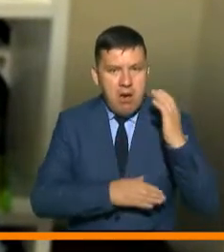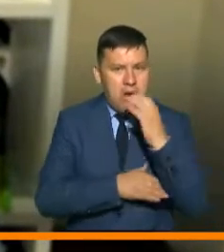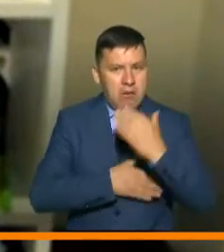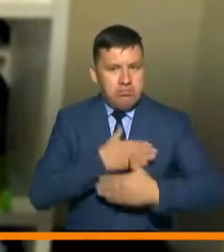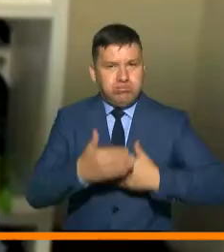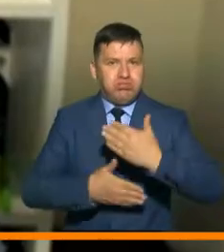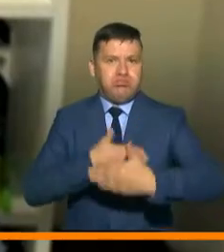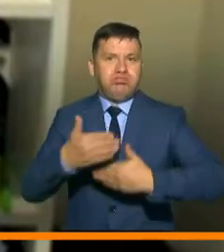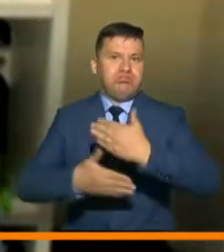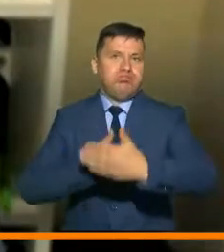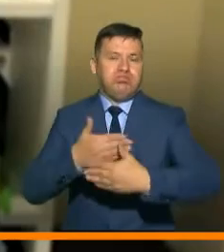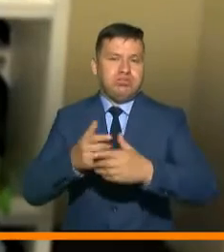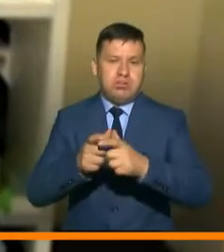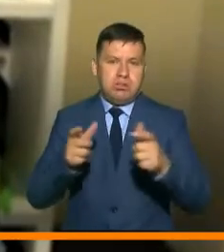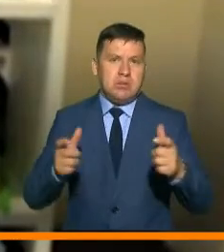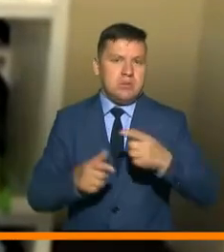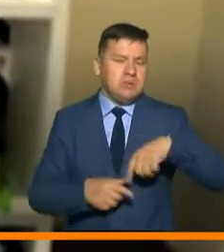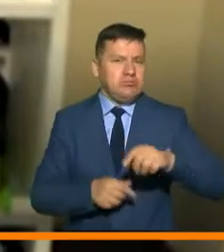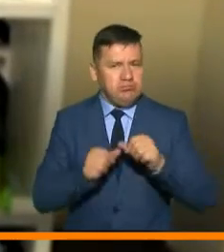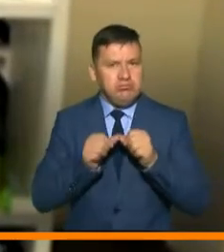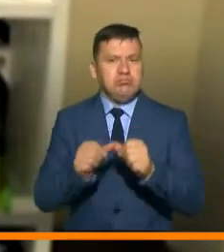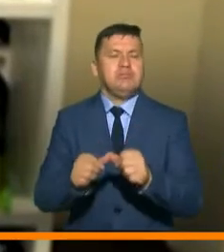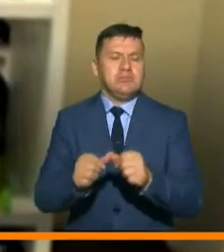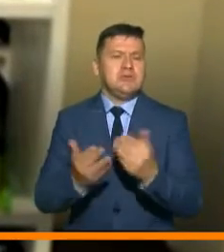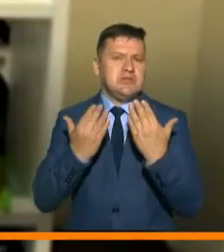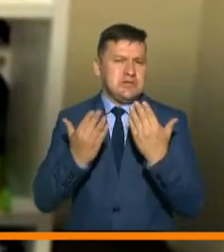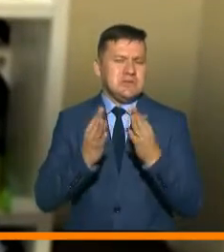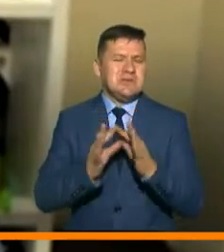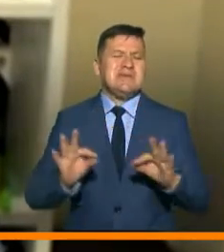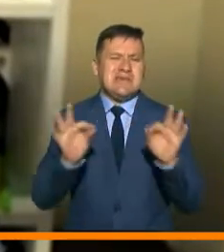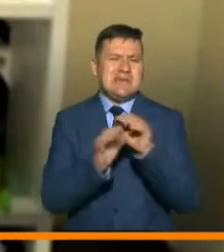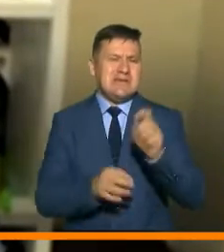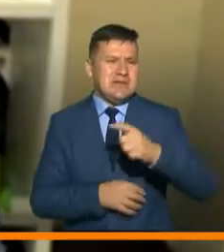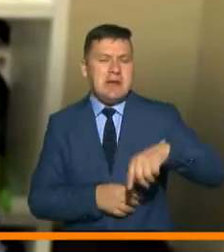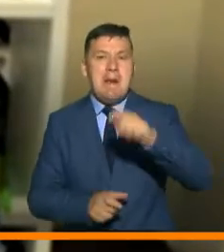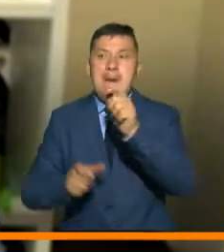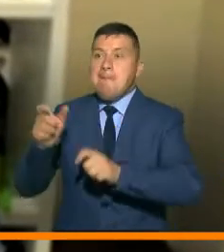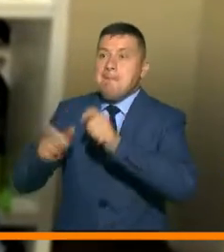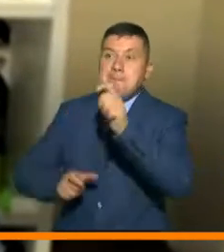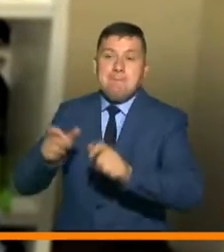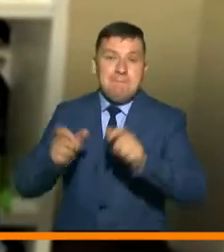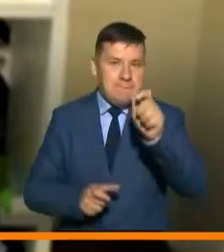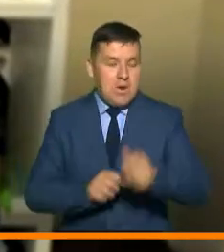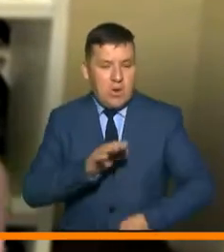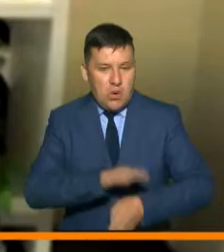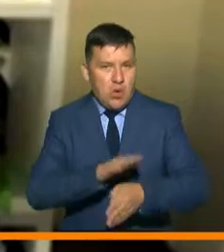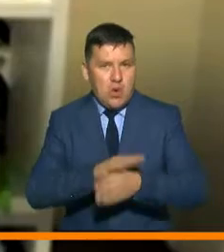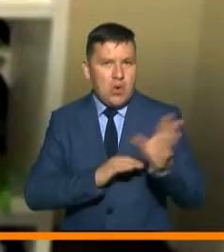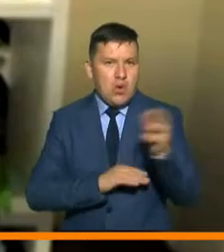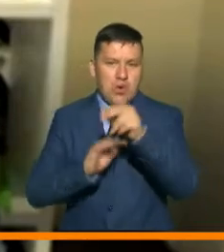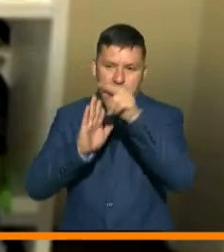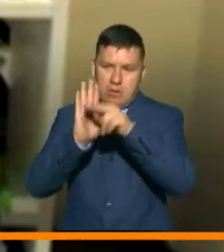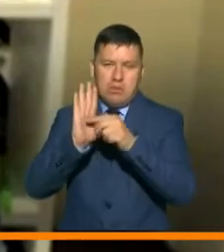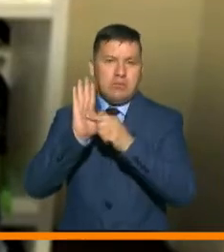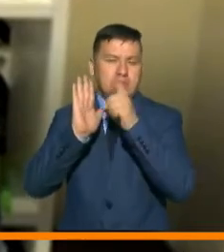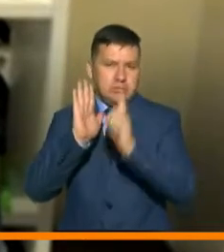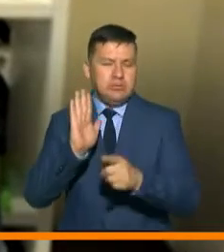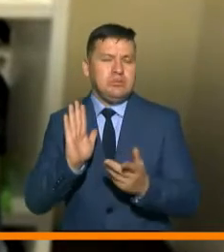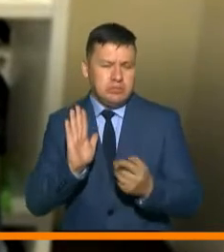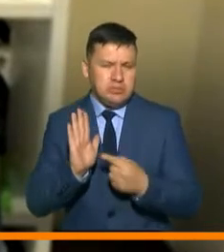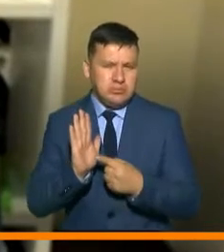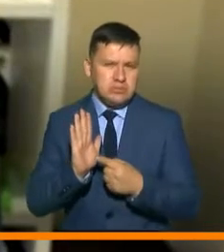disminuir la transmisión y para no tener eso es necesario que las personas sigan todos los protocolos